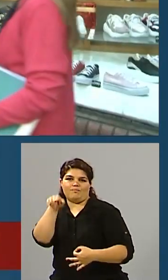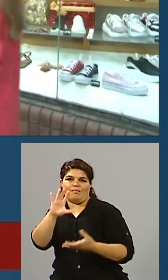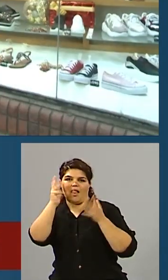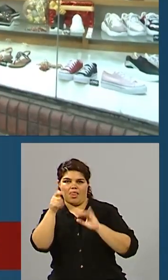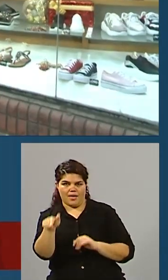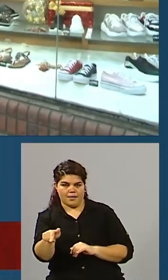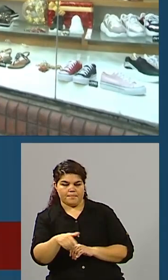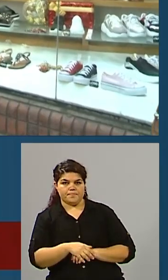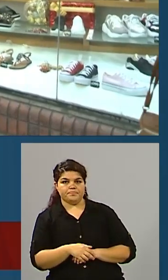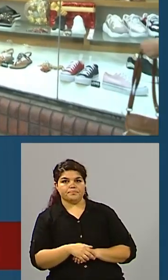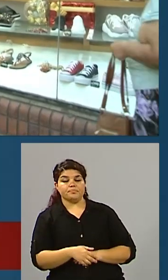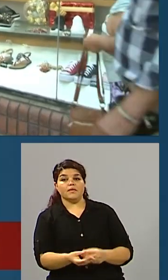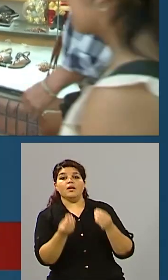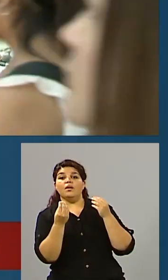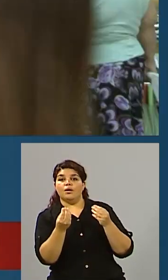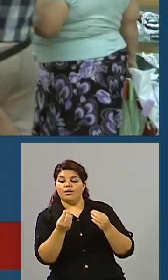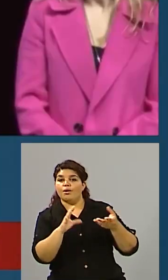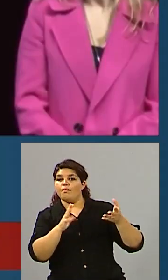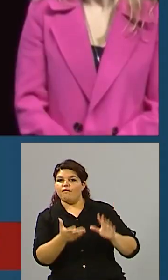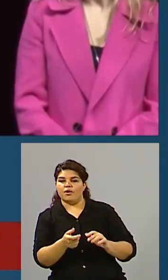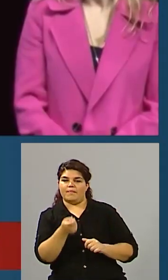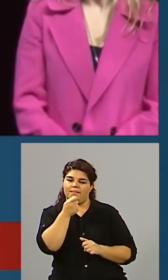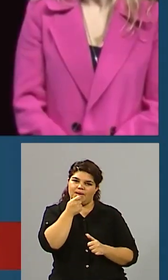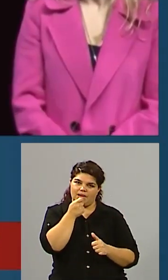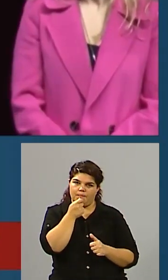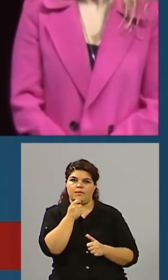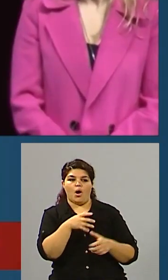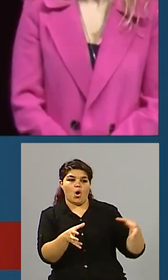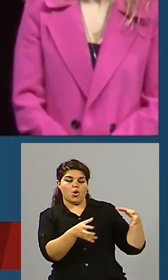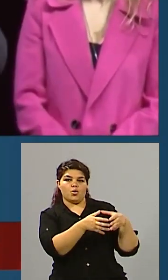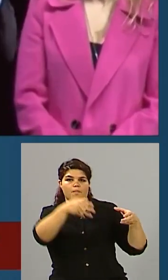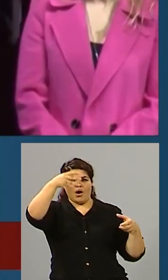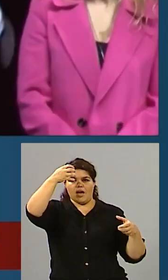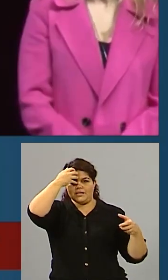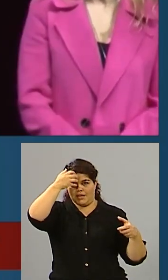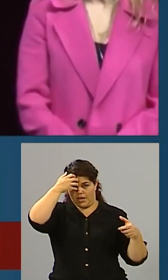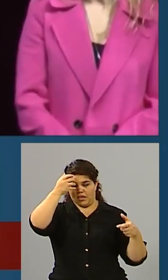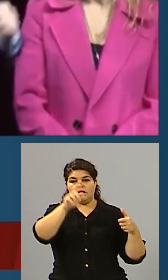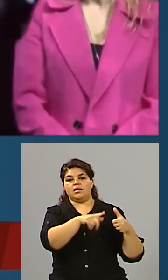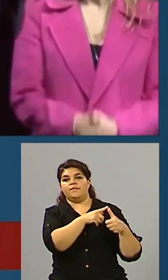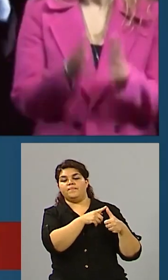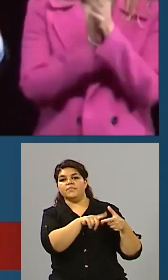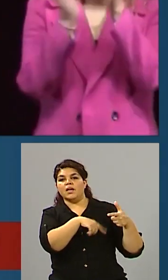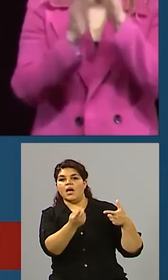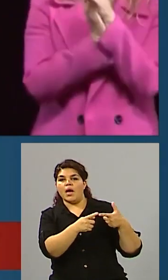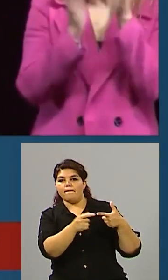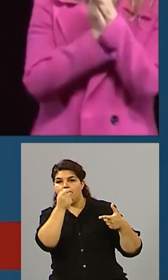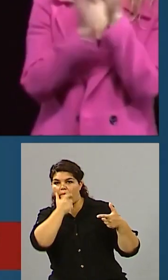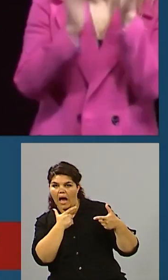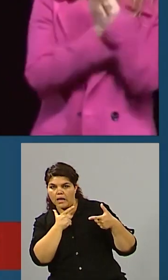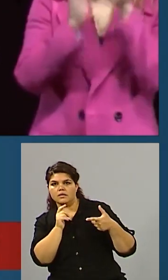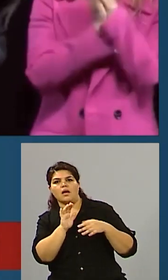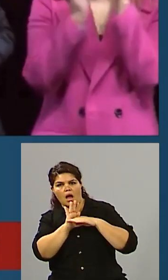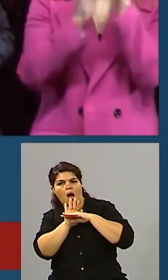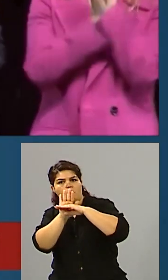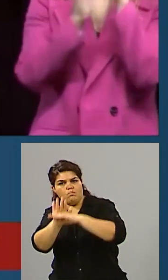que está armando ahora, el acercamiento a Schiaretti, obviamente ese apoyo muy fuerte con Macri, de alguna manera